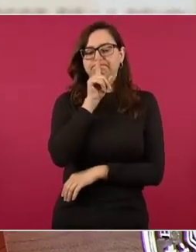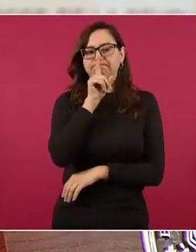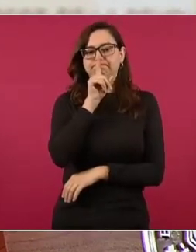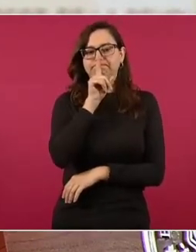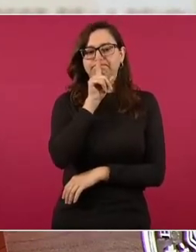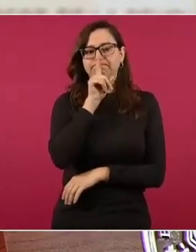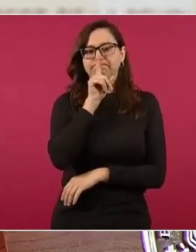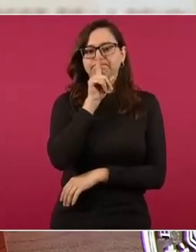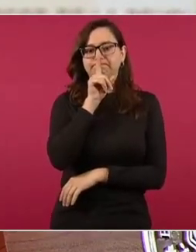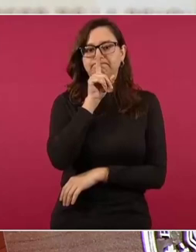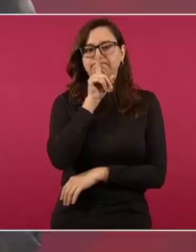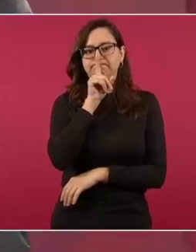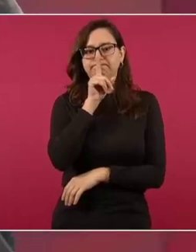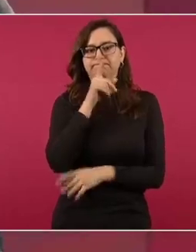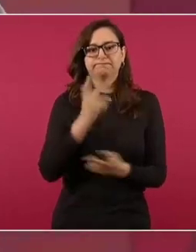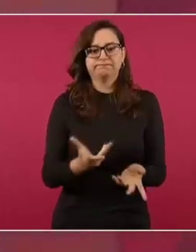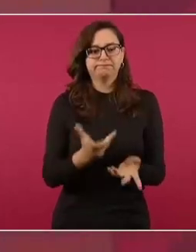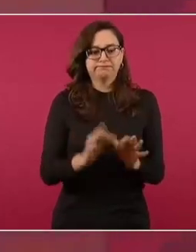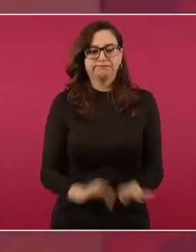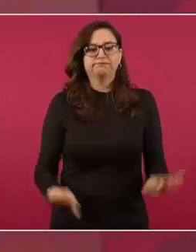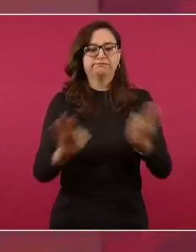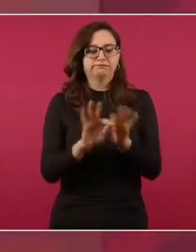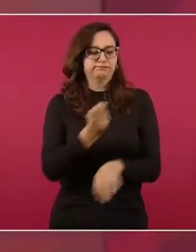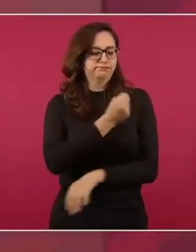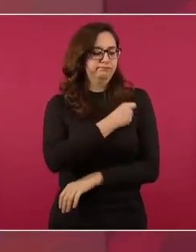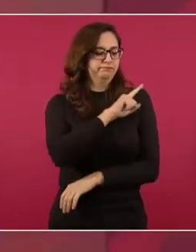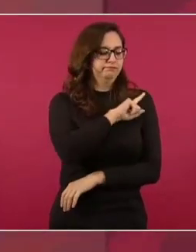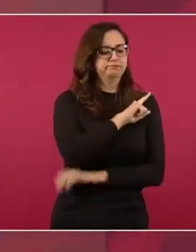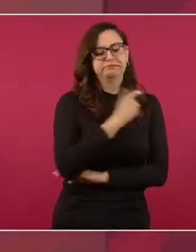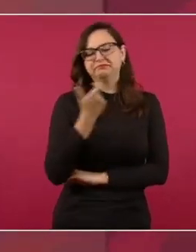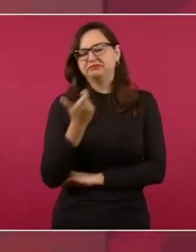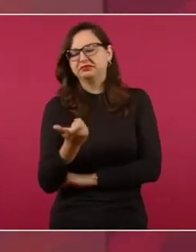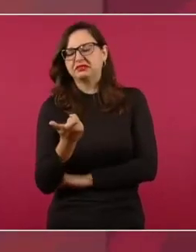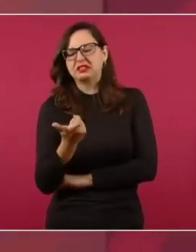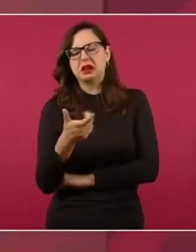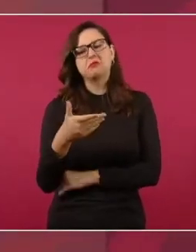lo importante es la salud. El dinero va y viene, diría un amigo.